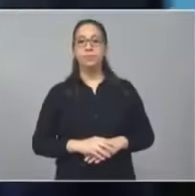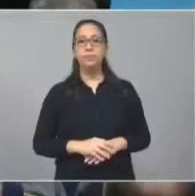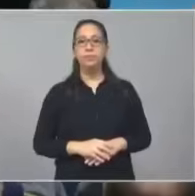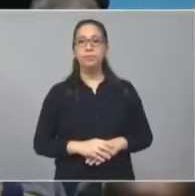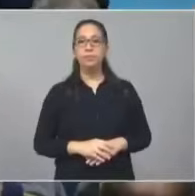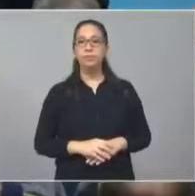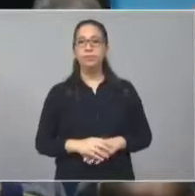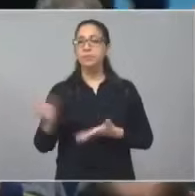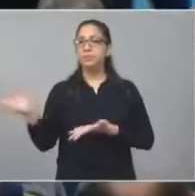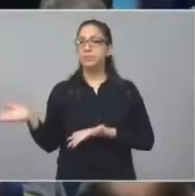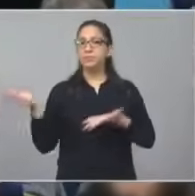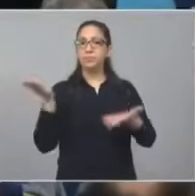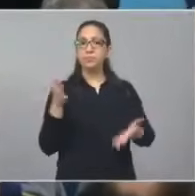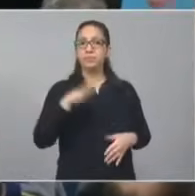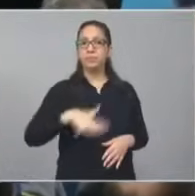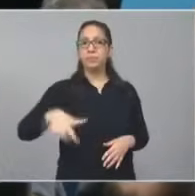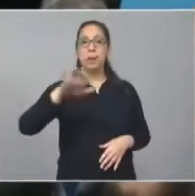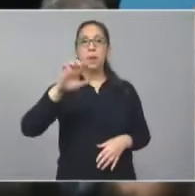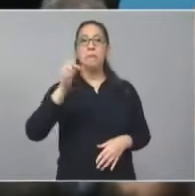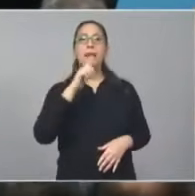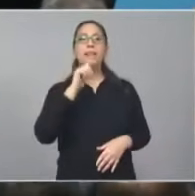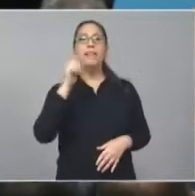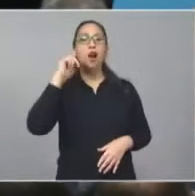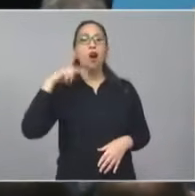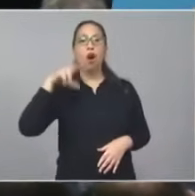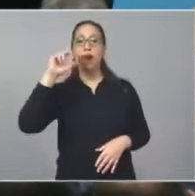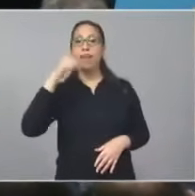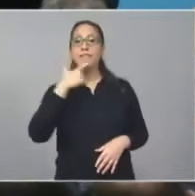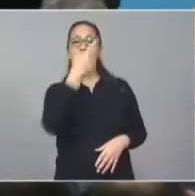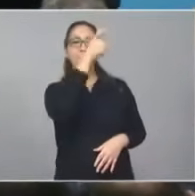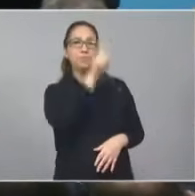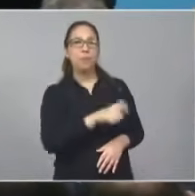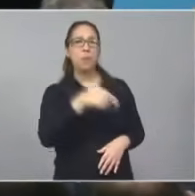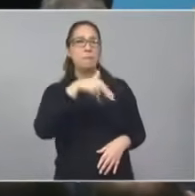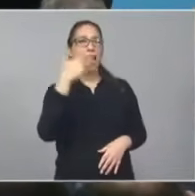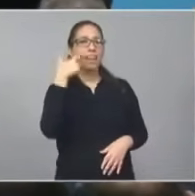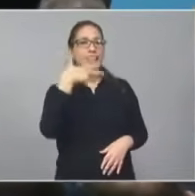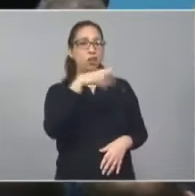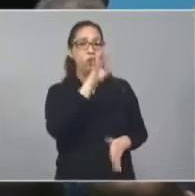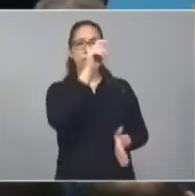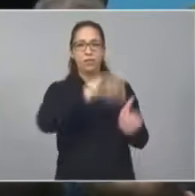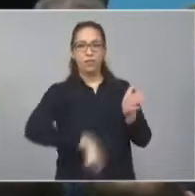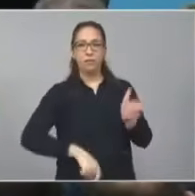Es el turno ahora de Patagones, Ricardo Baristo Marino.